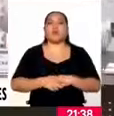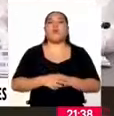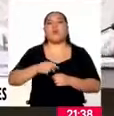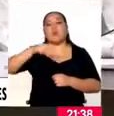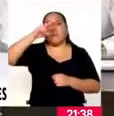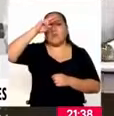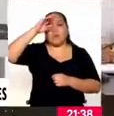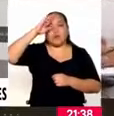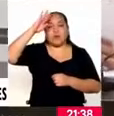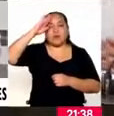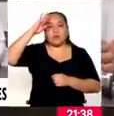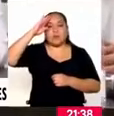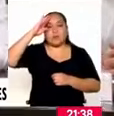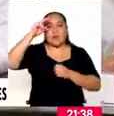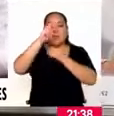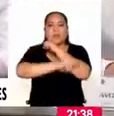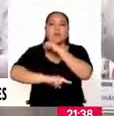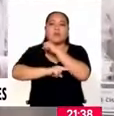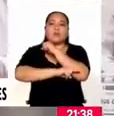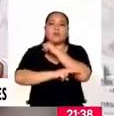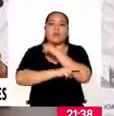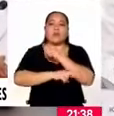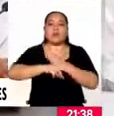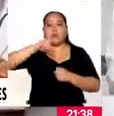Perú. La labor de ellos